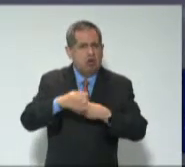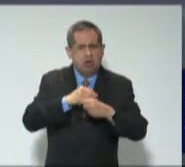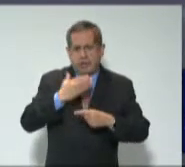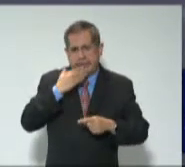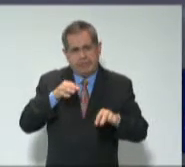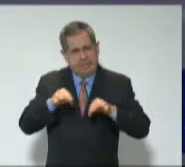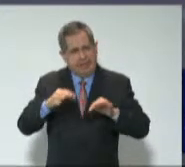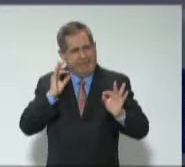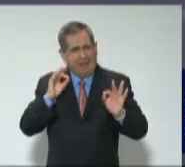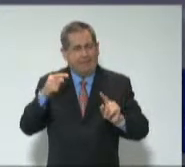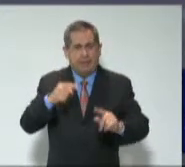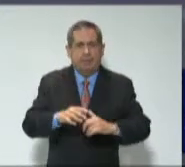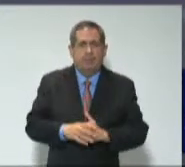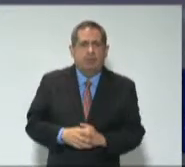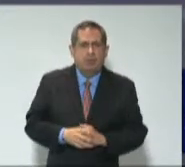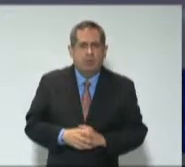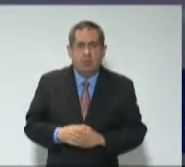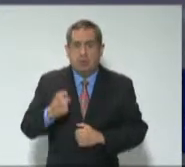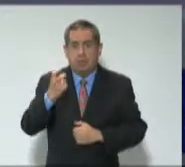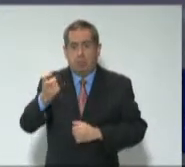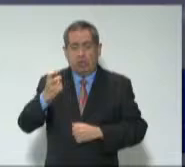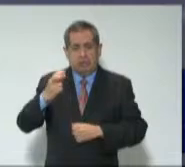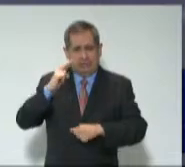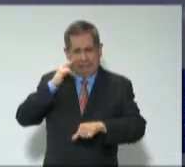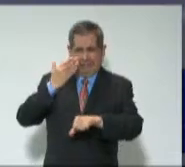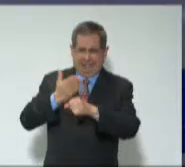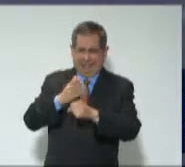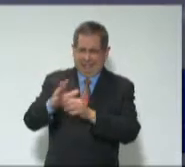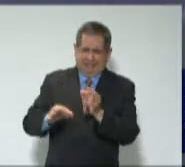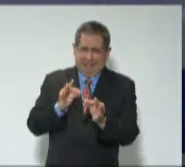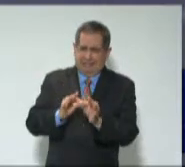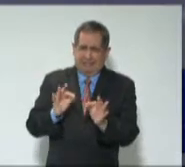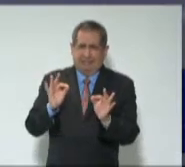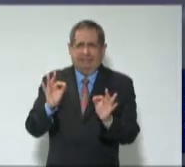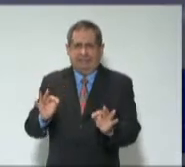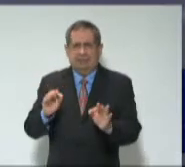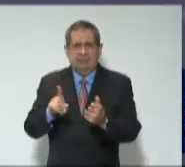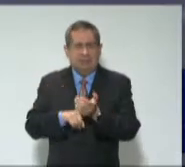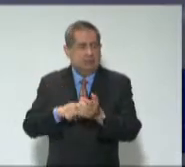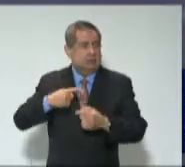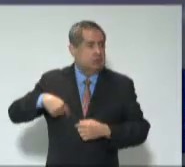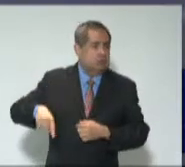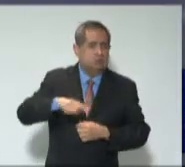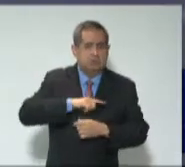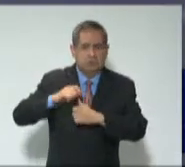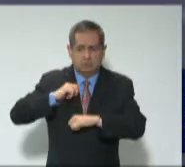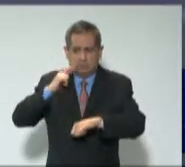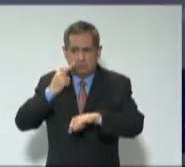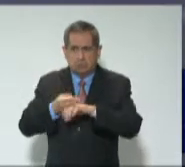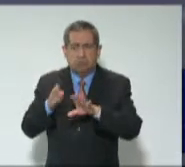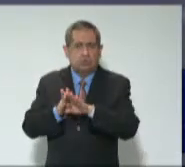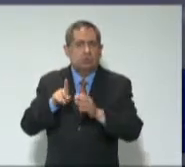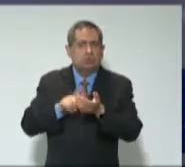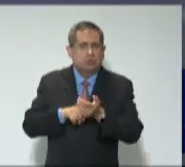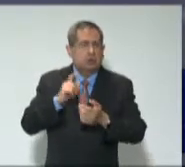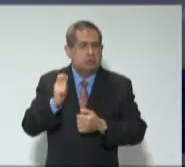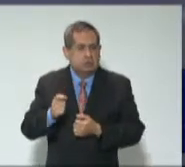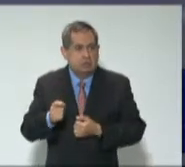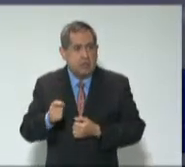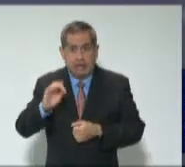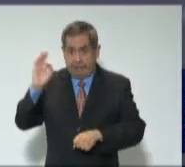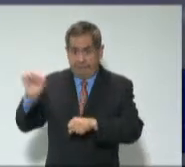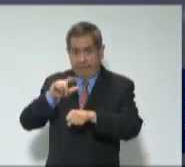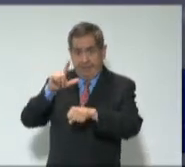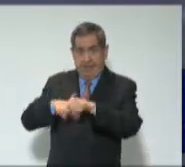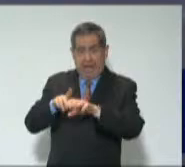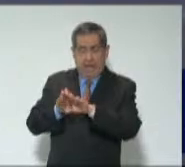circunstancia y por eso es la gran responsabilidad que los comisionados tanto a nivel